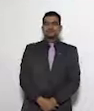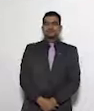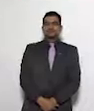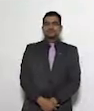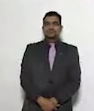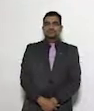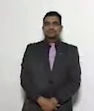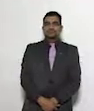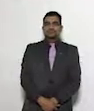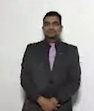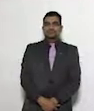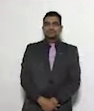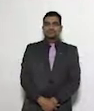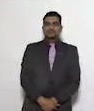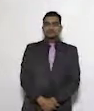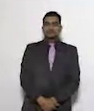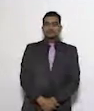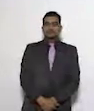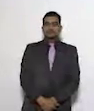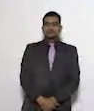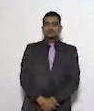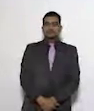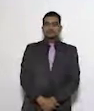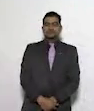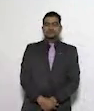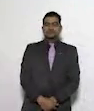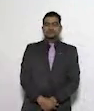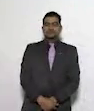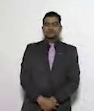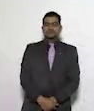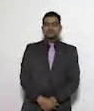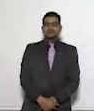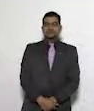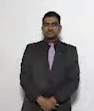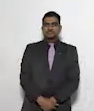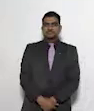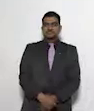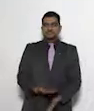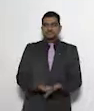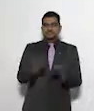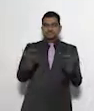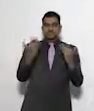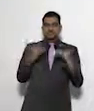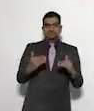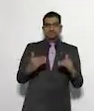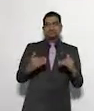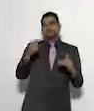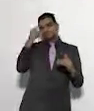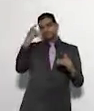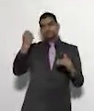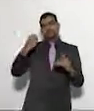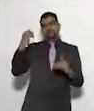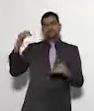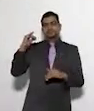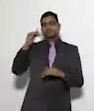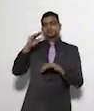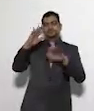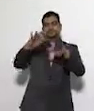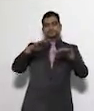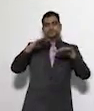A continuación, damos paso a la conferencia